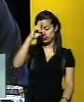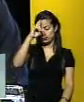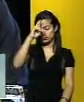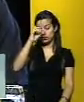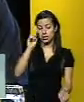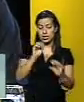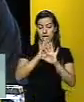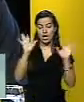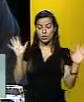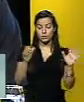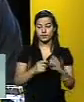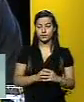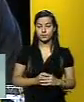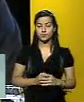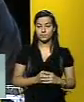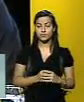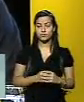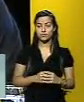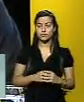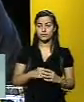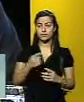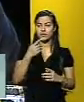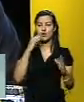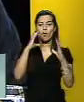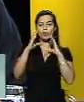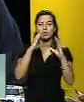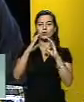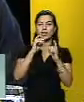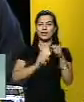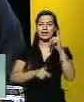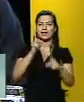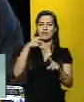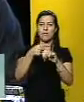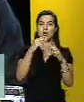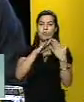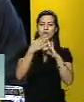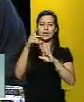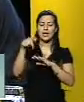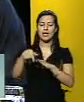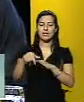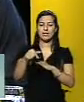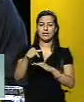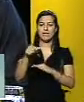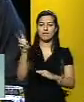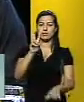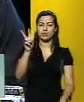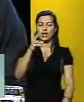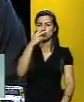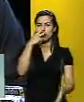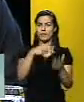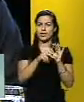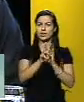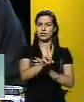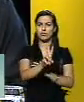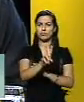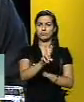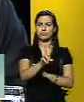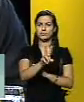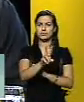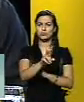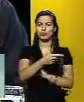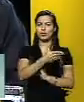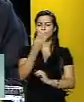realmente lo que es la comunicación alternativa y comunitaria en nuestro país hasta el 2002 era una cuestión académica.